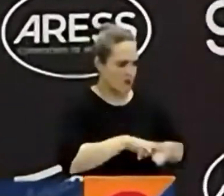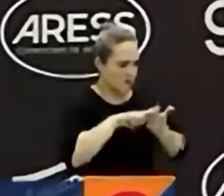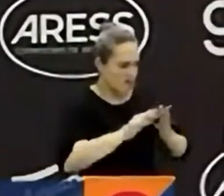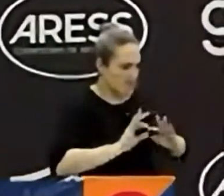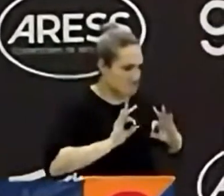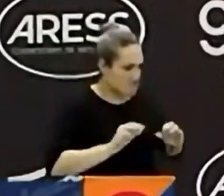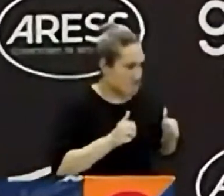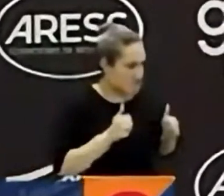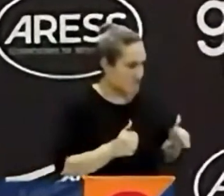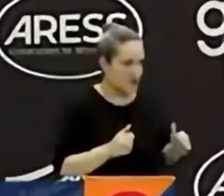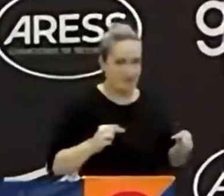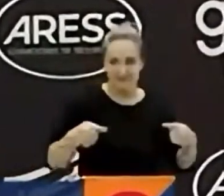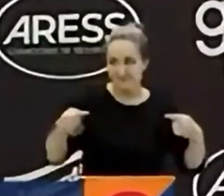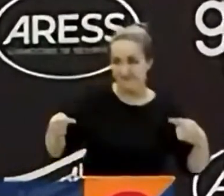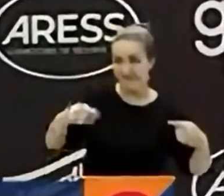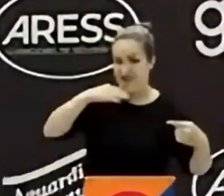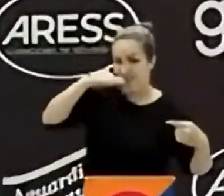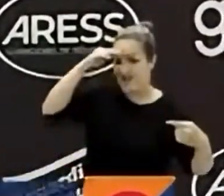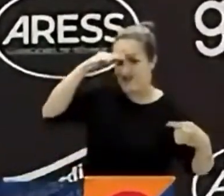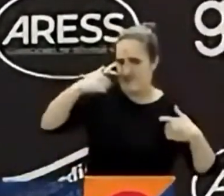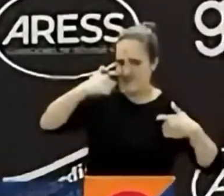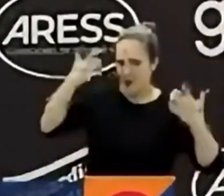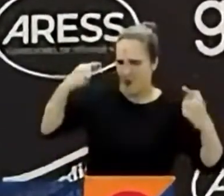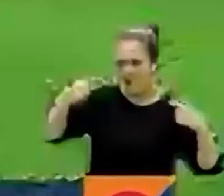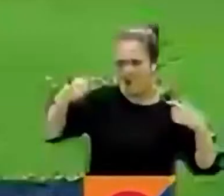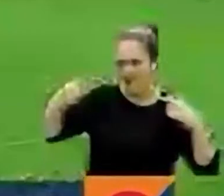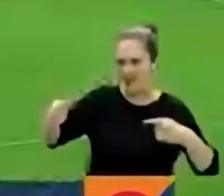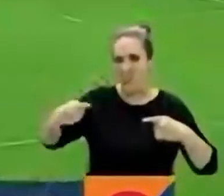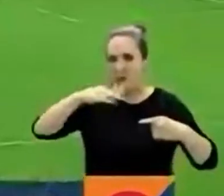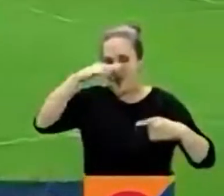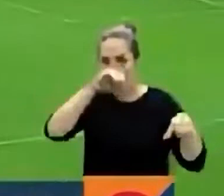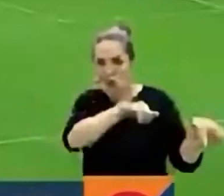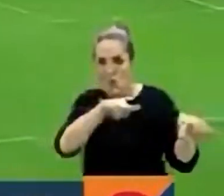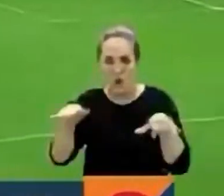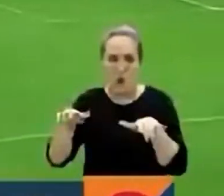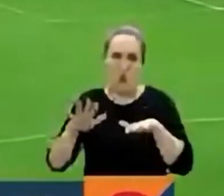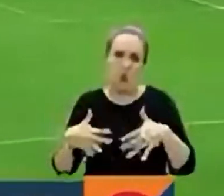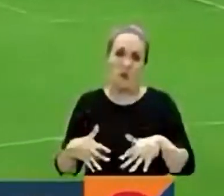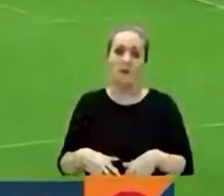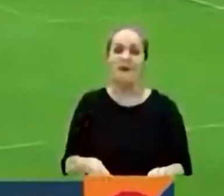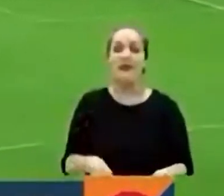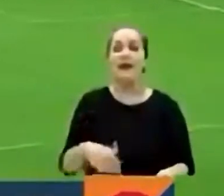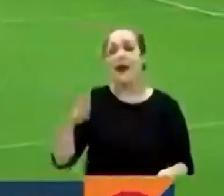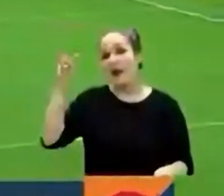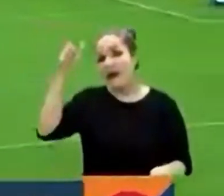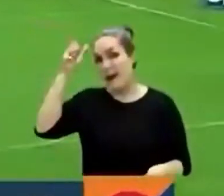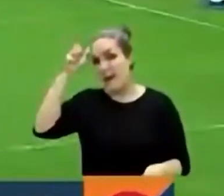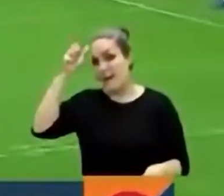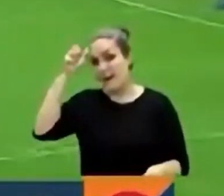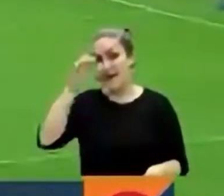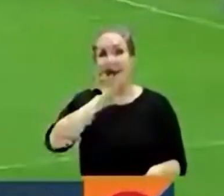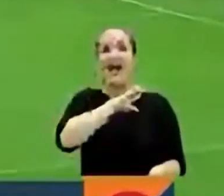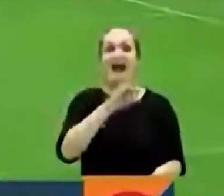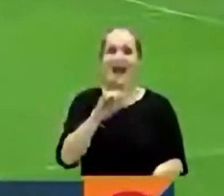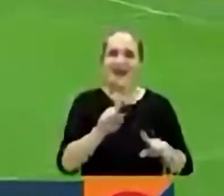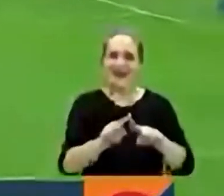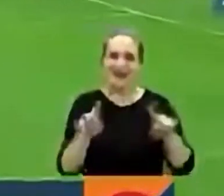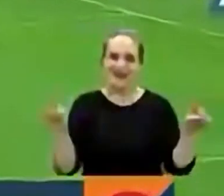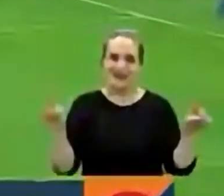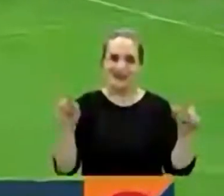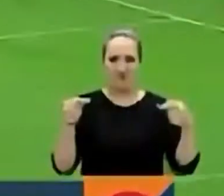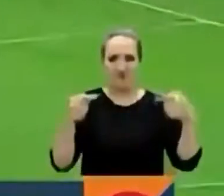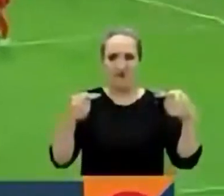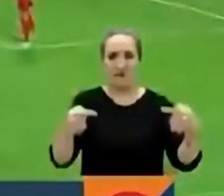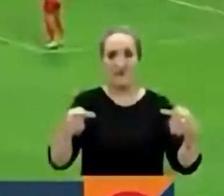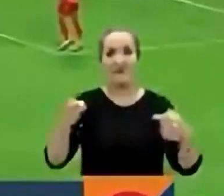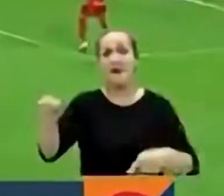los clásicos no se pueden perder. Esa es la consigna que tenemos nosotros. América recibe a Cali en un clásico de realidades distintas. Los Diablos,